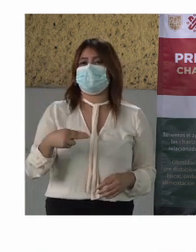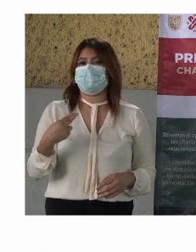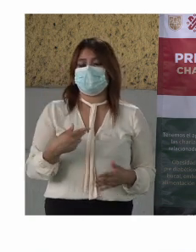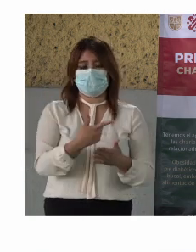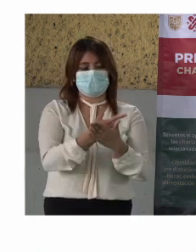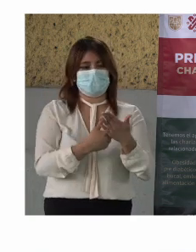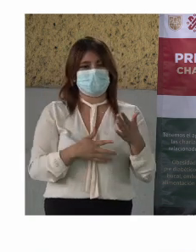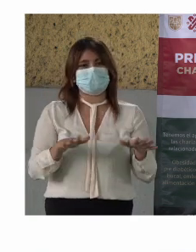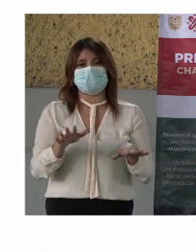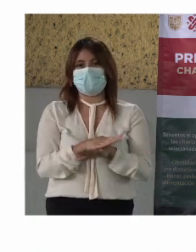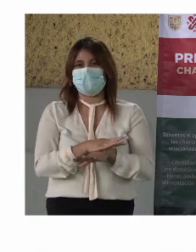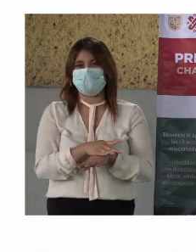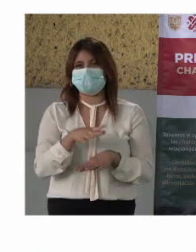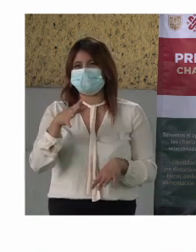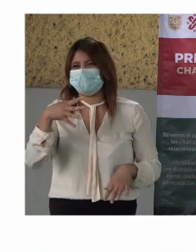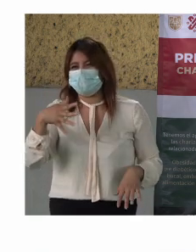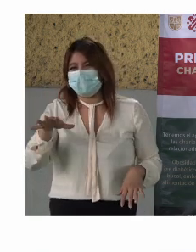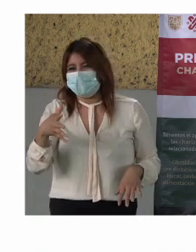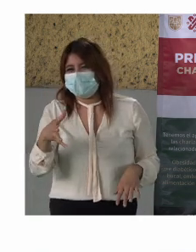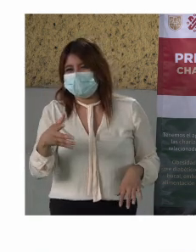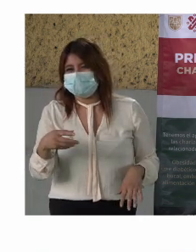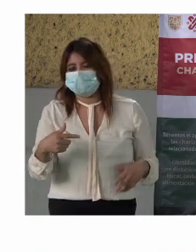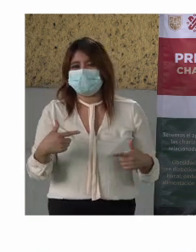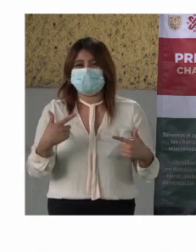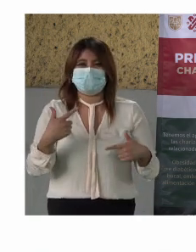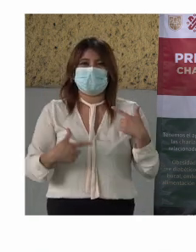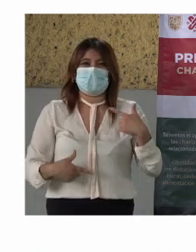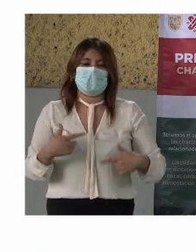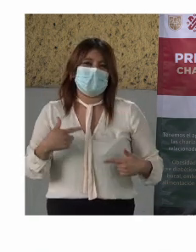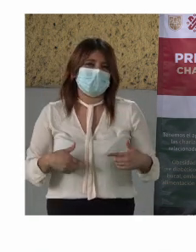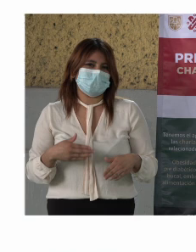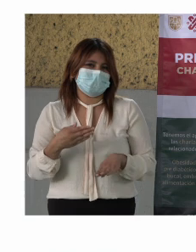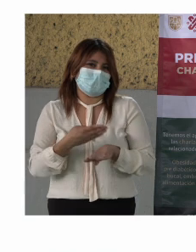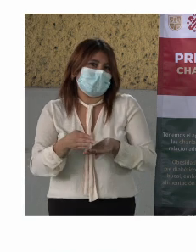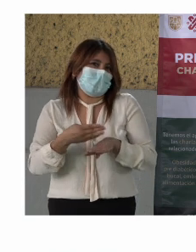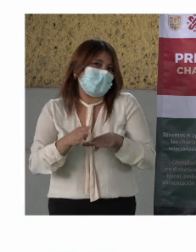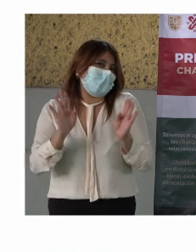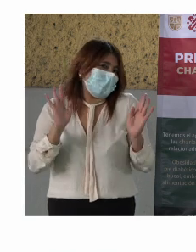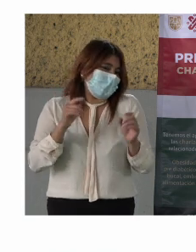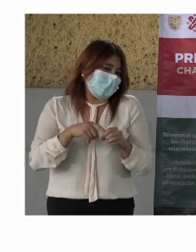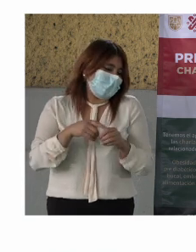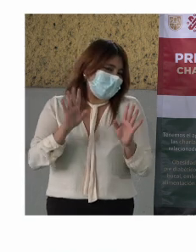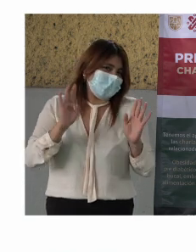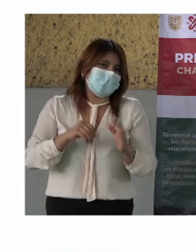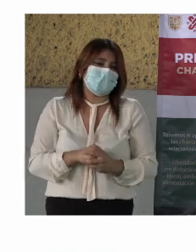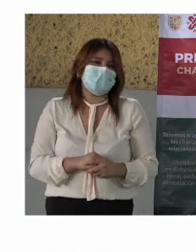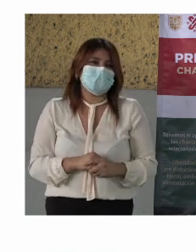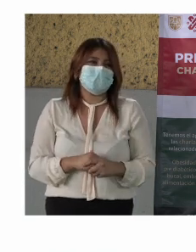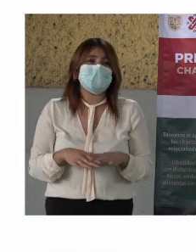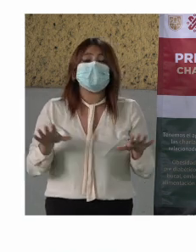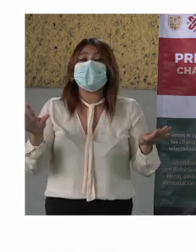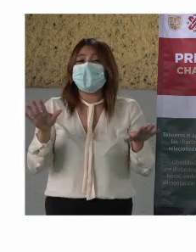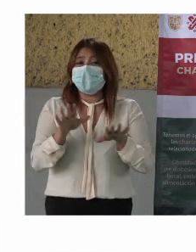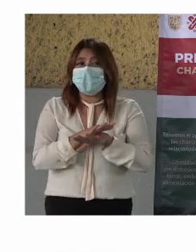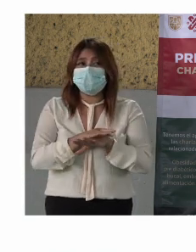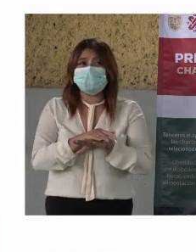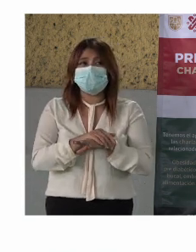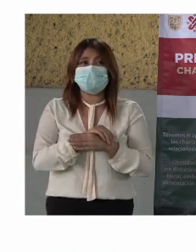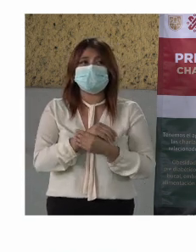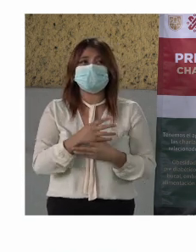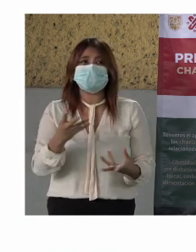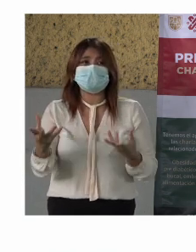la lechosa, que es blanca, y los análogos de acción prolongada, como serían